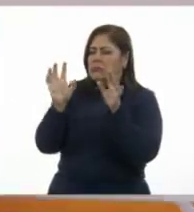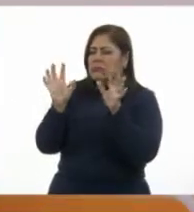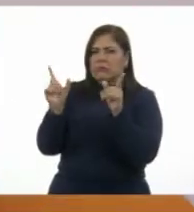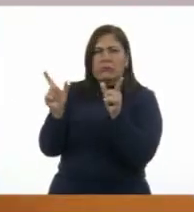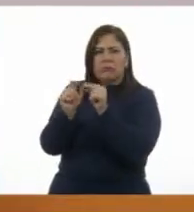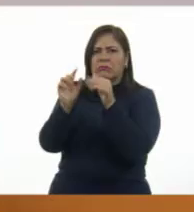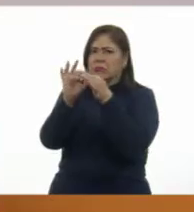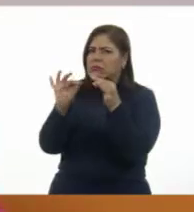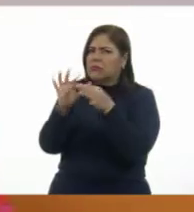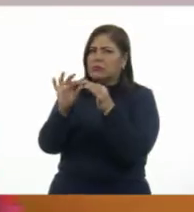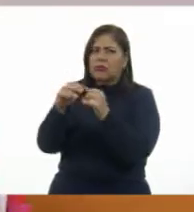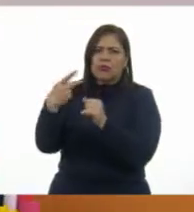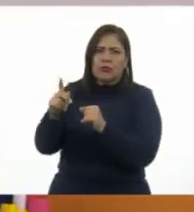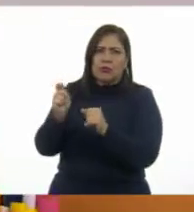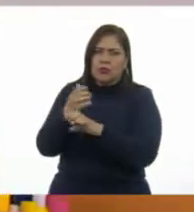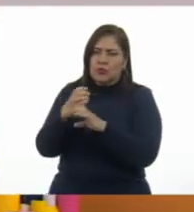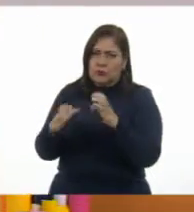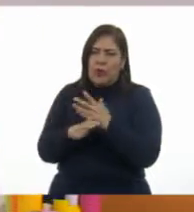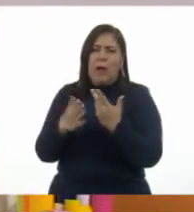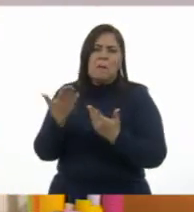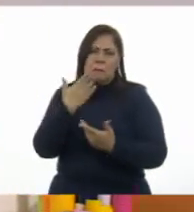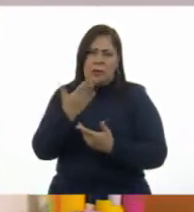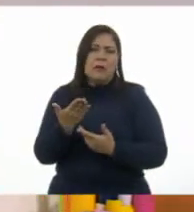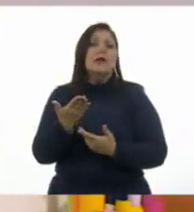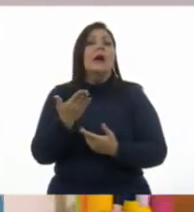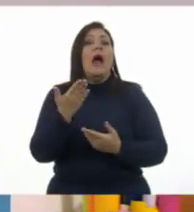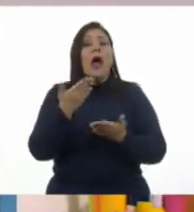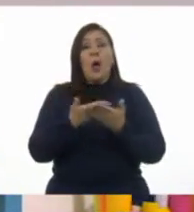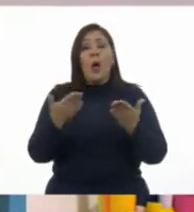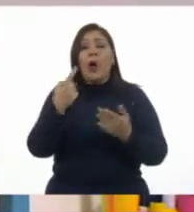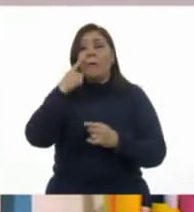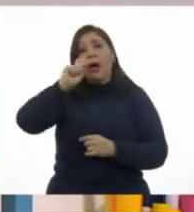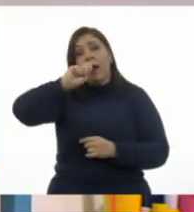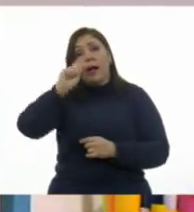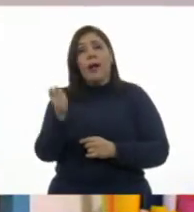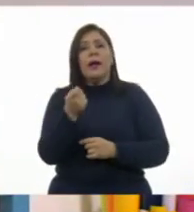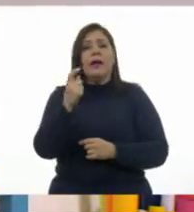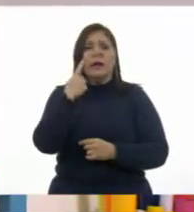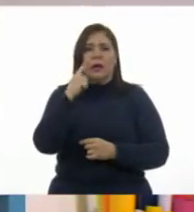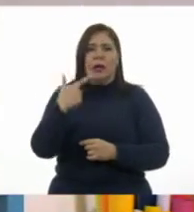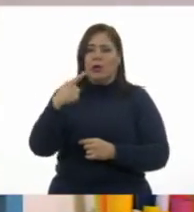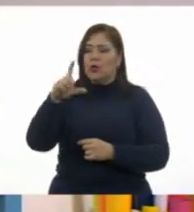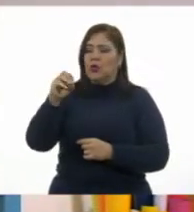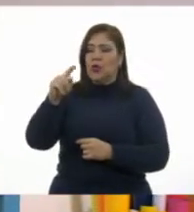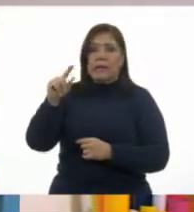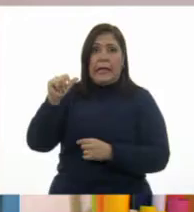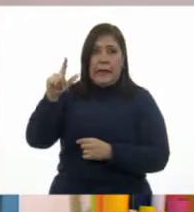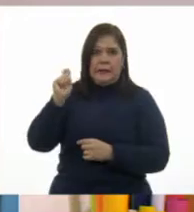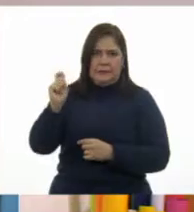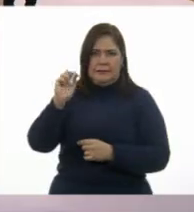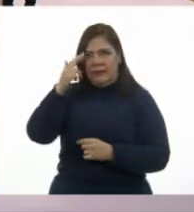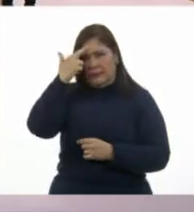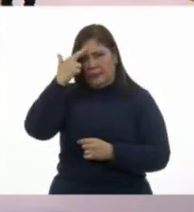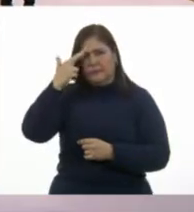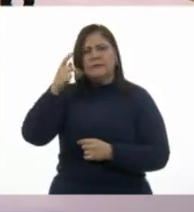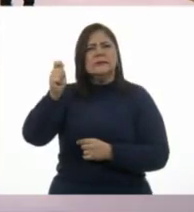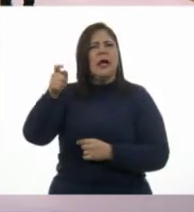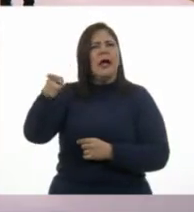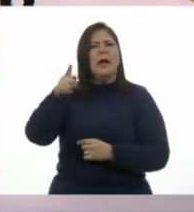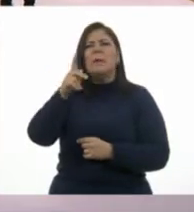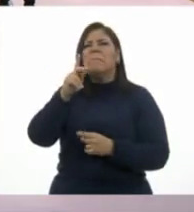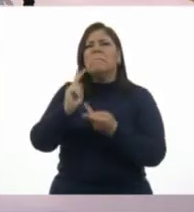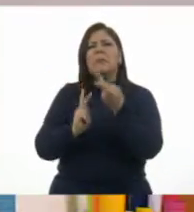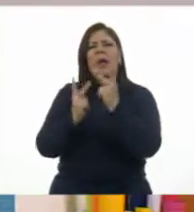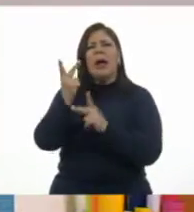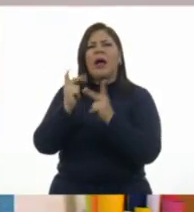descripción. Ahora vamos a ver la glotal. ¿Sabes cómo se llama en mi lengua indígena esta planta? No, ¿cómo